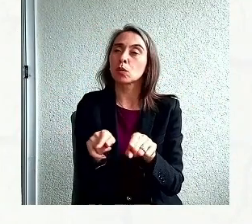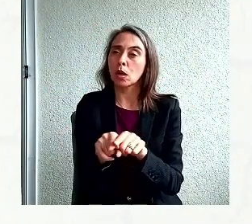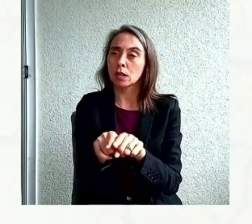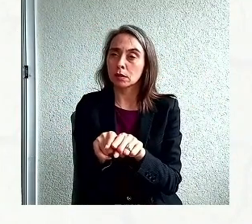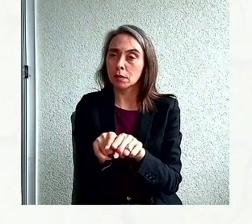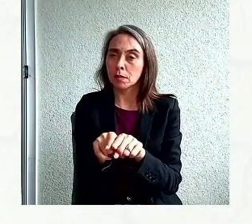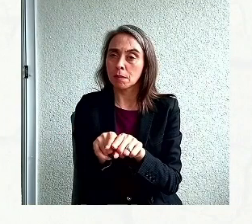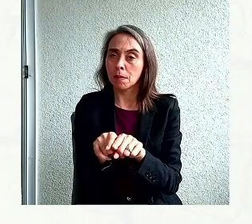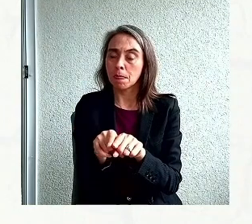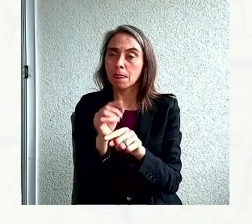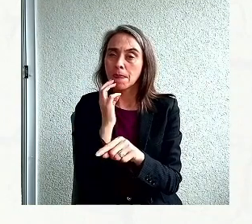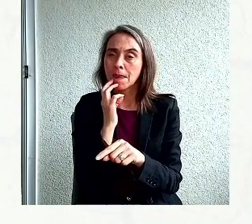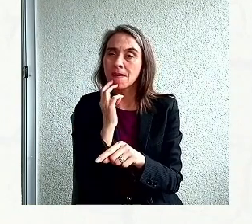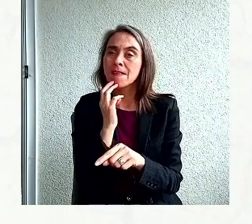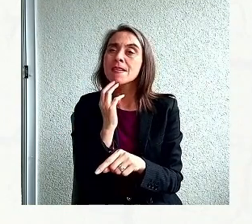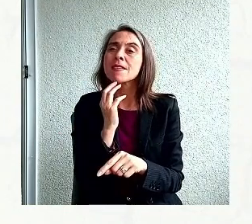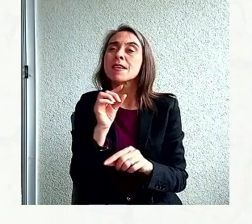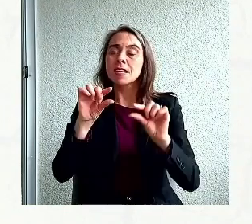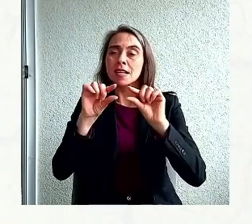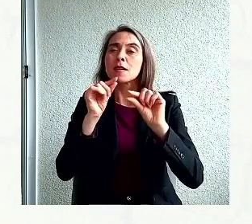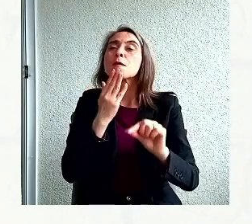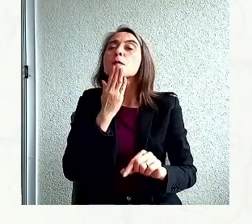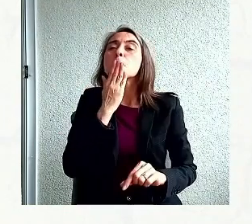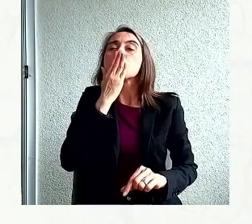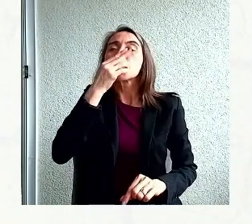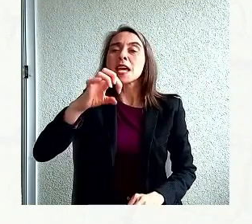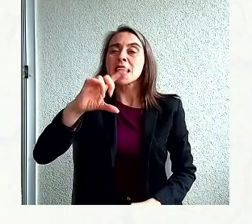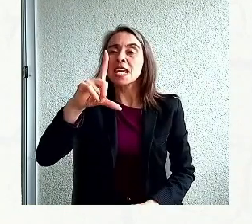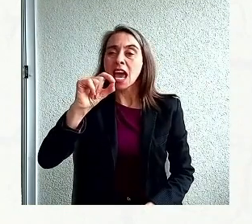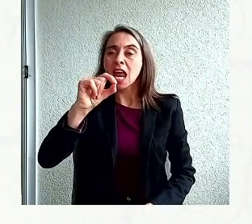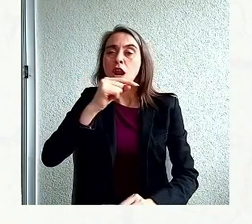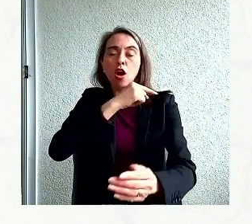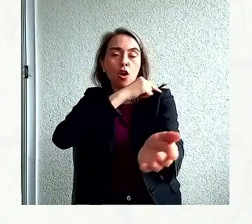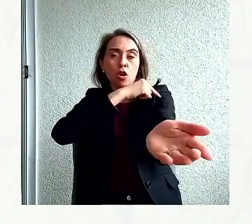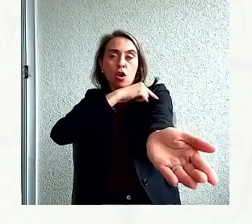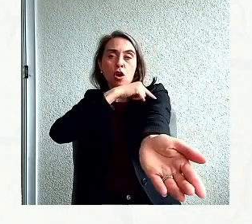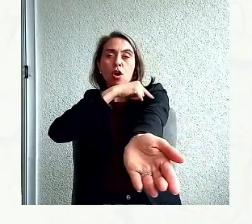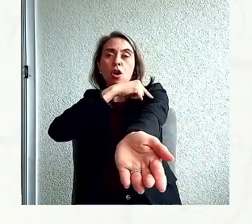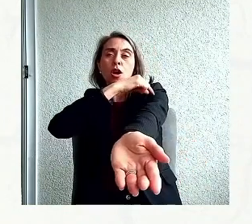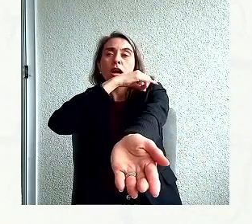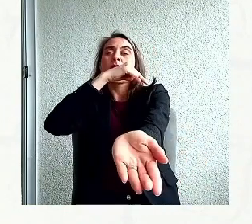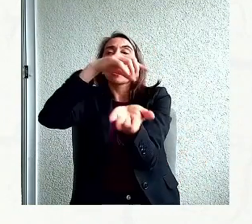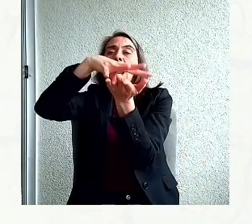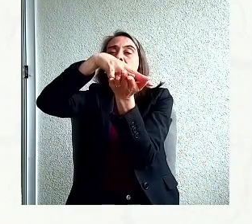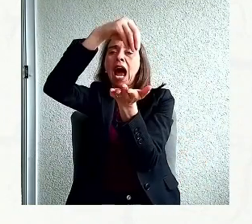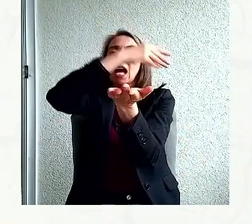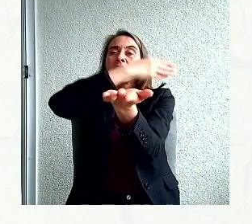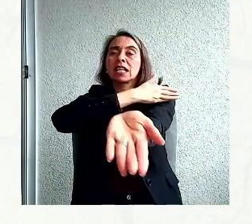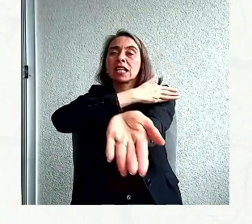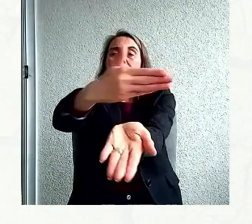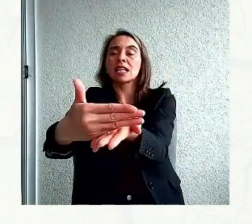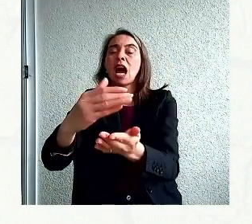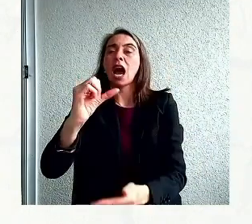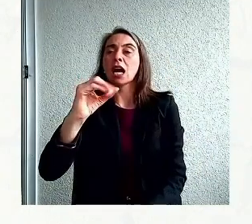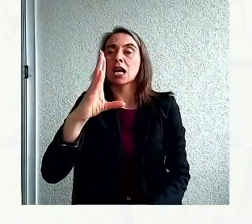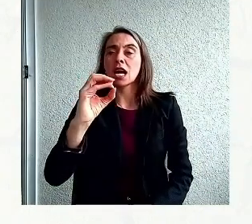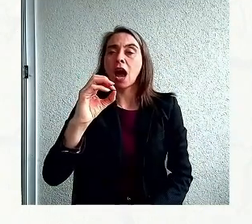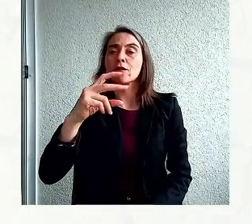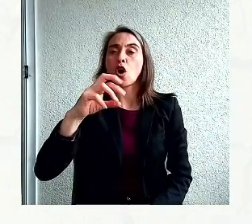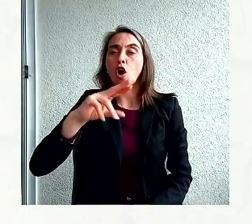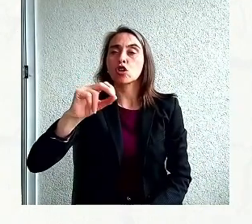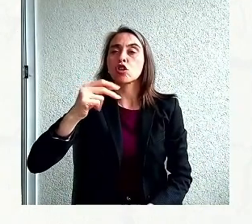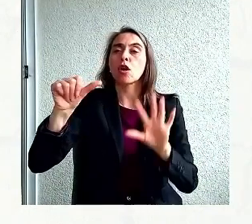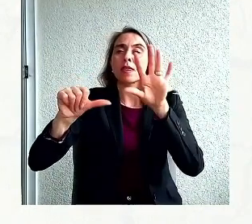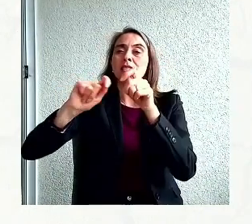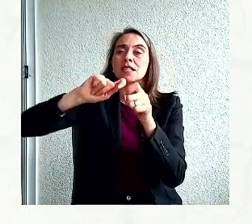Arica hasta el Cabo de Horno y de 16 metros de altura con una superficie de todo Chile. Es decir, es enorme lo que hemos